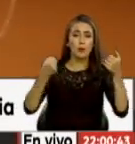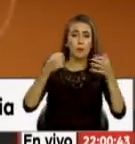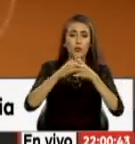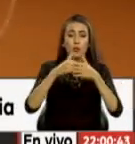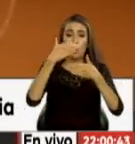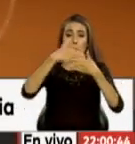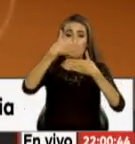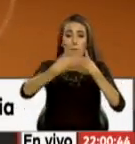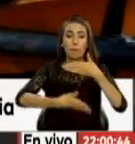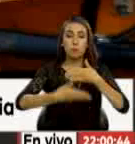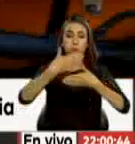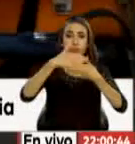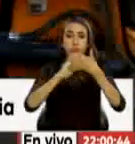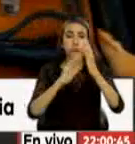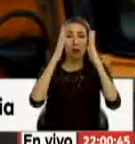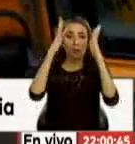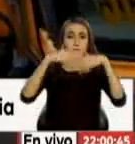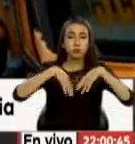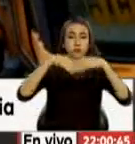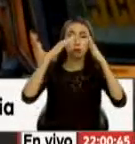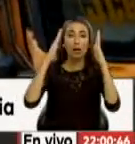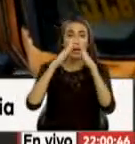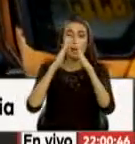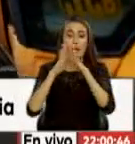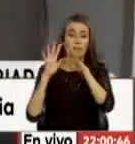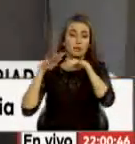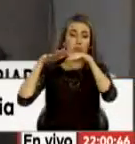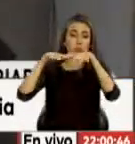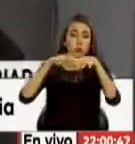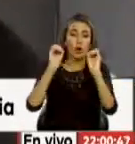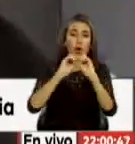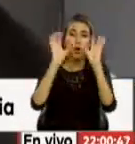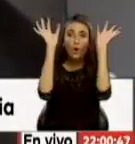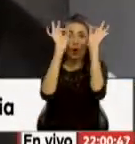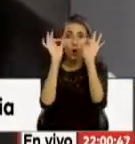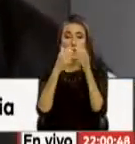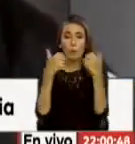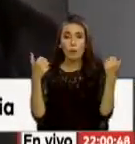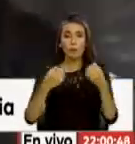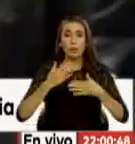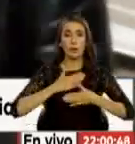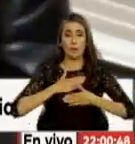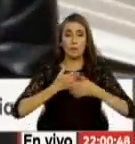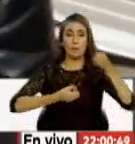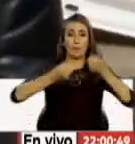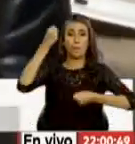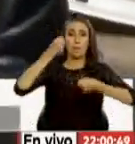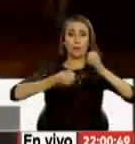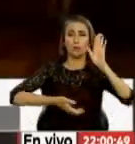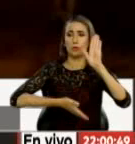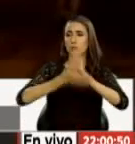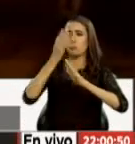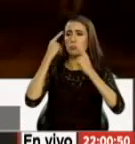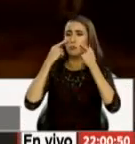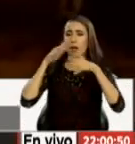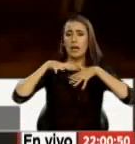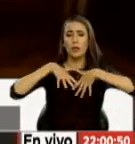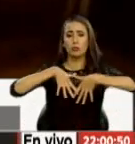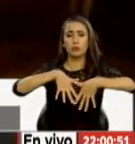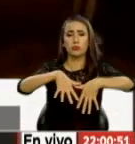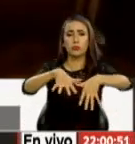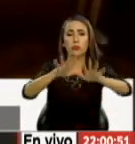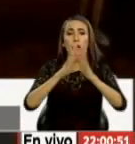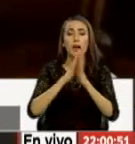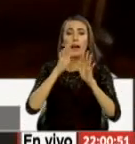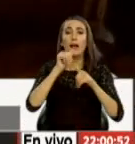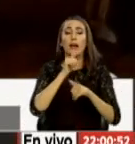inundó casas. Además, causó el corte en varias carreteras. Mis dos coches han sido arrastrados por el agua. No sé dónde están. Habíamos puesto todo nuevo en